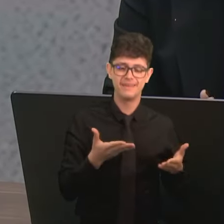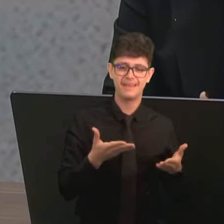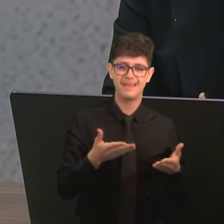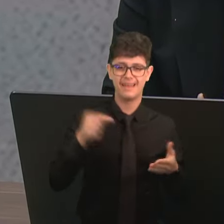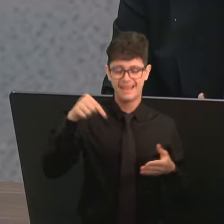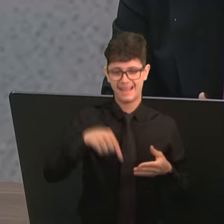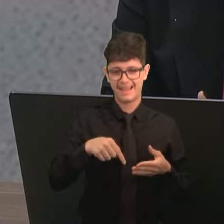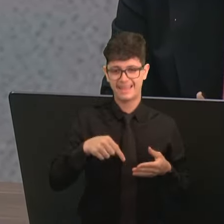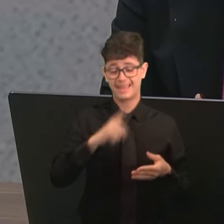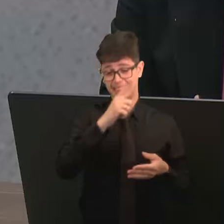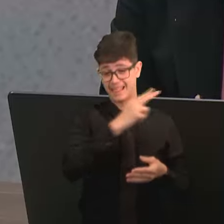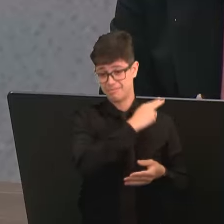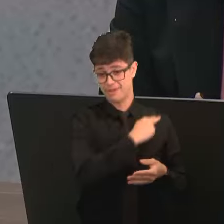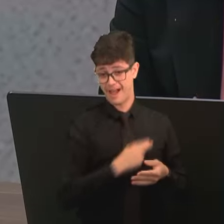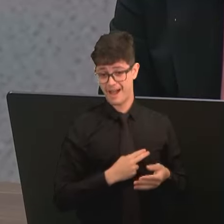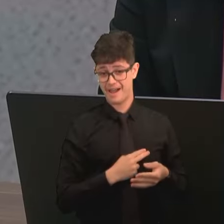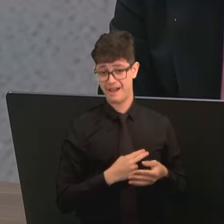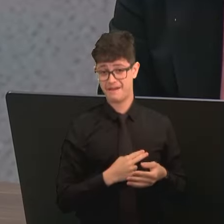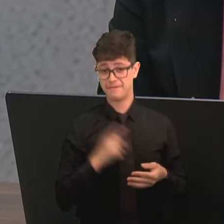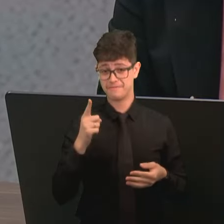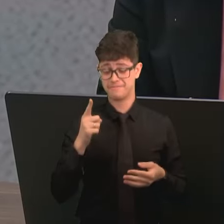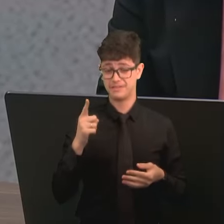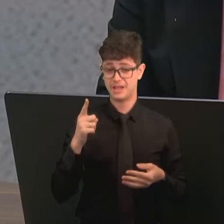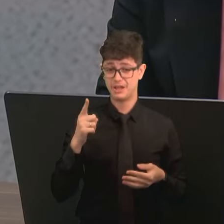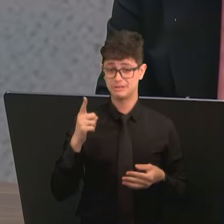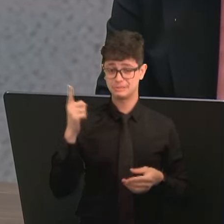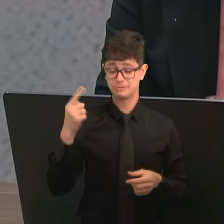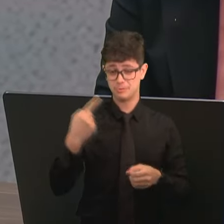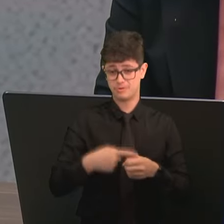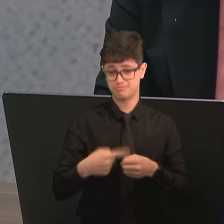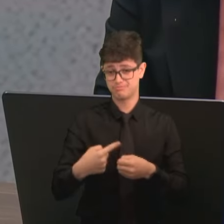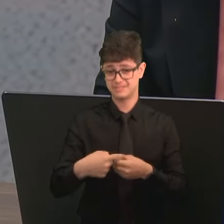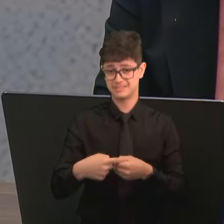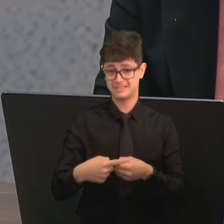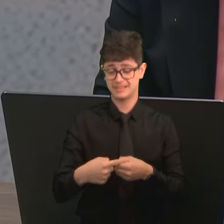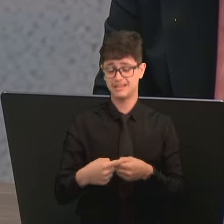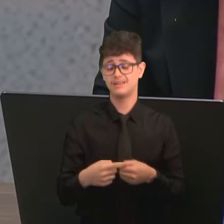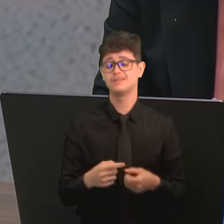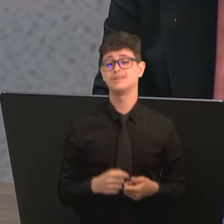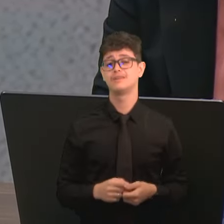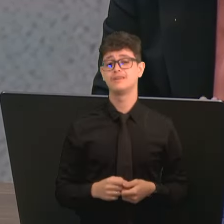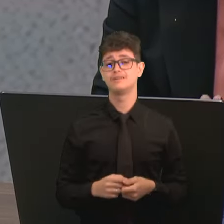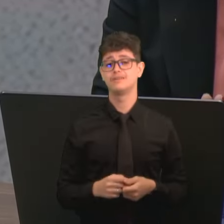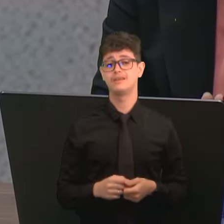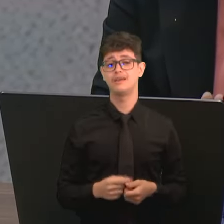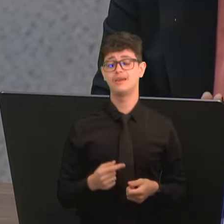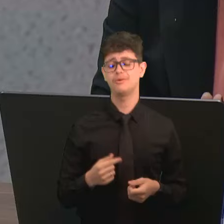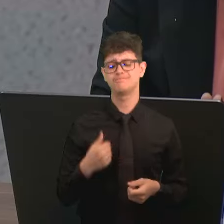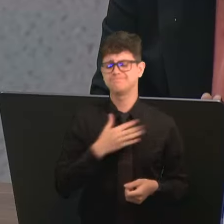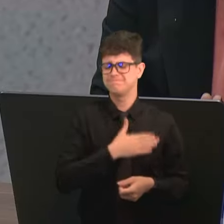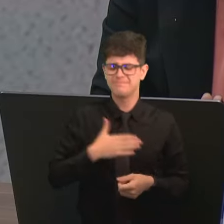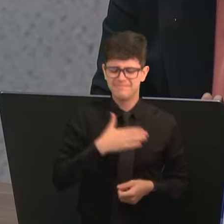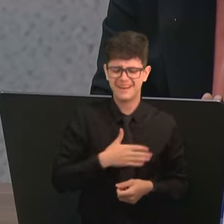acá, viniendo de Harvard. Pero su ciudad es un gusto. El Supremo está aquí con